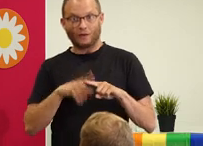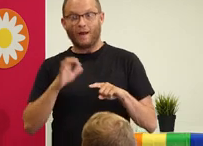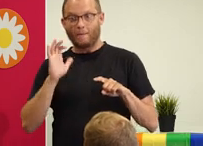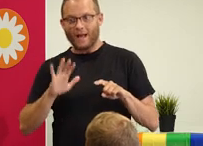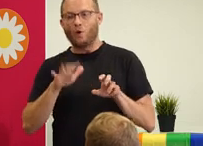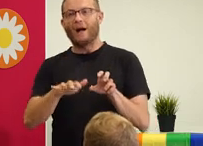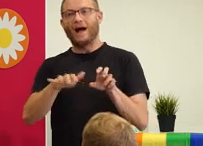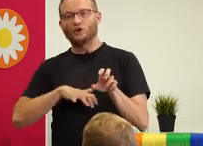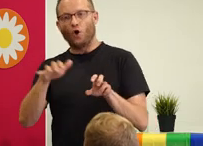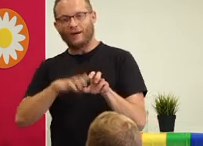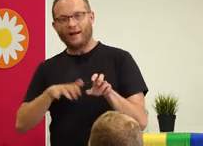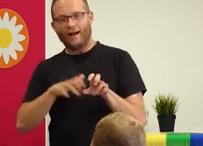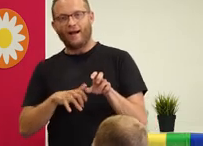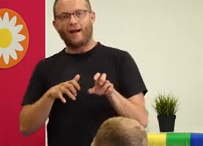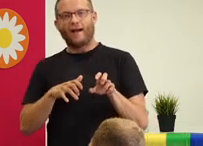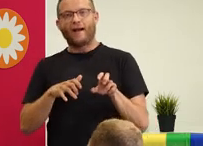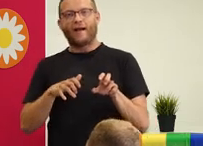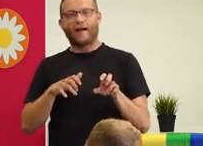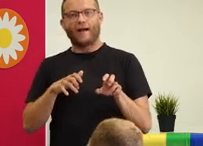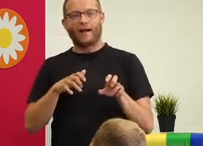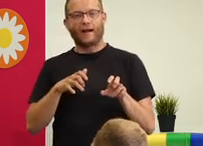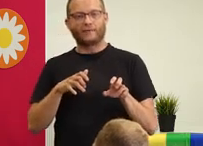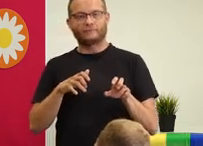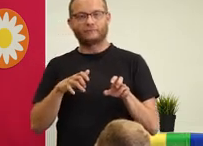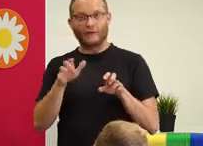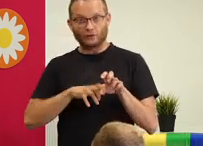la mayoría de los rabáis y